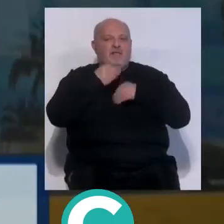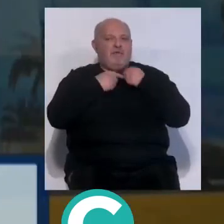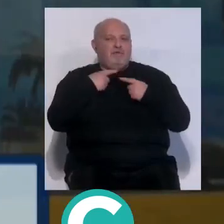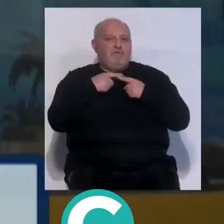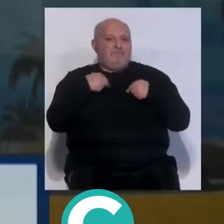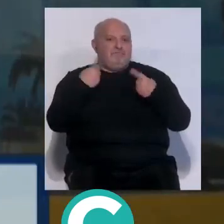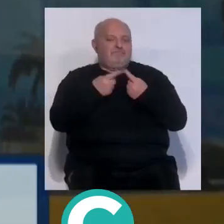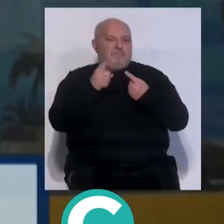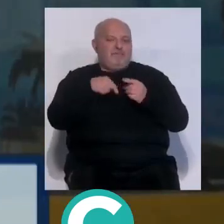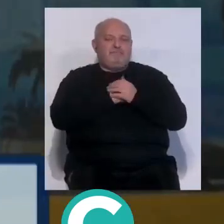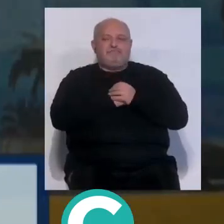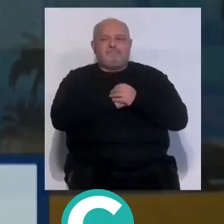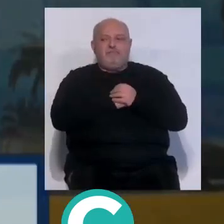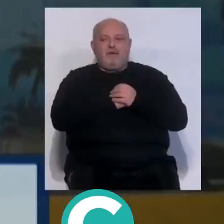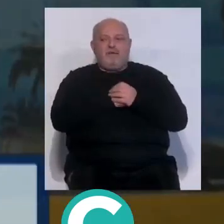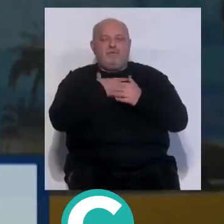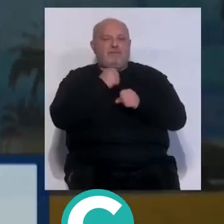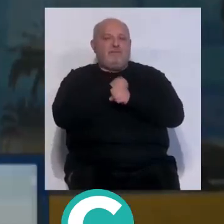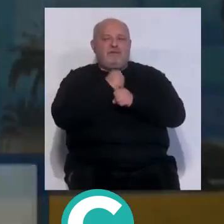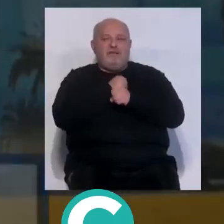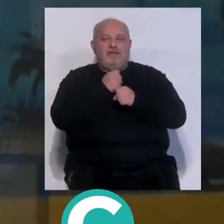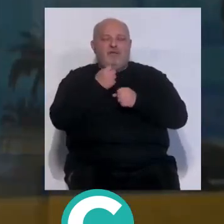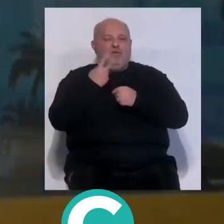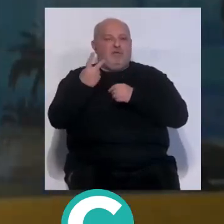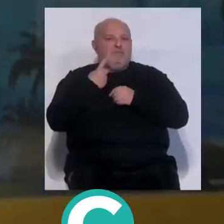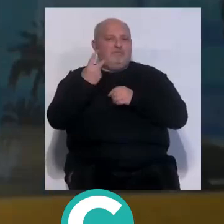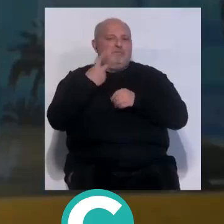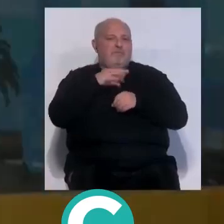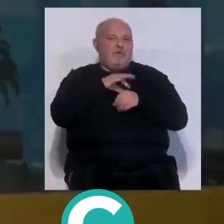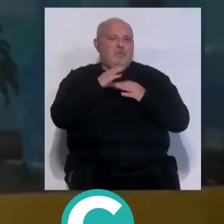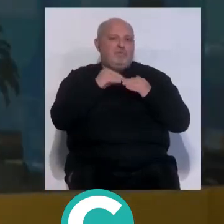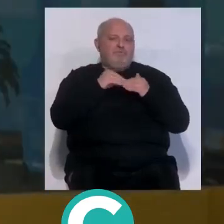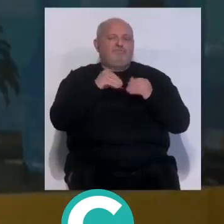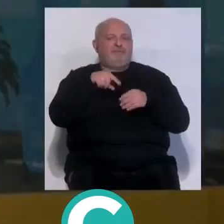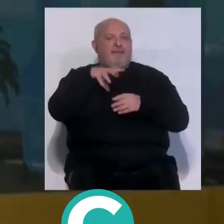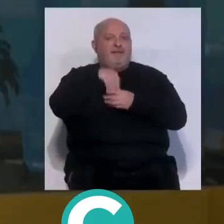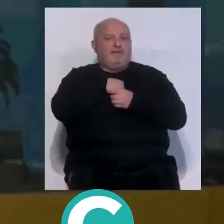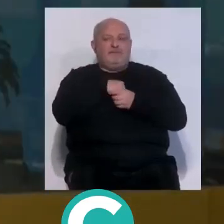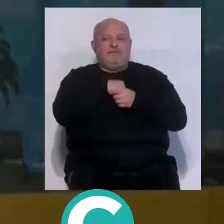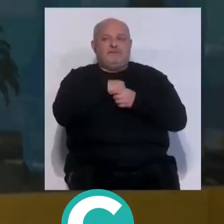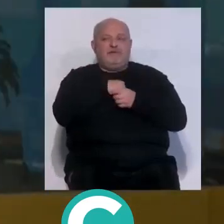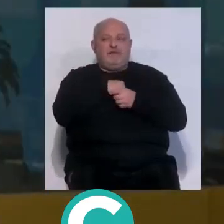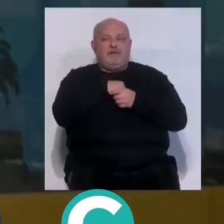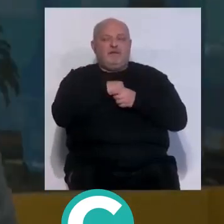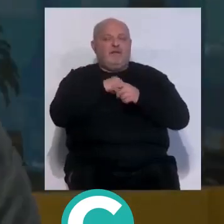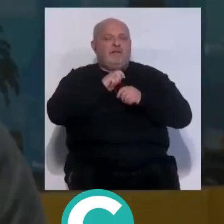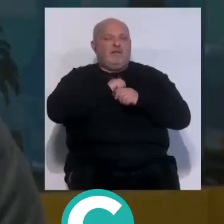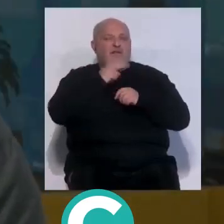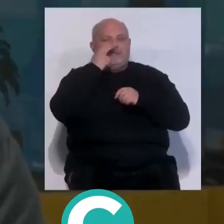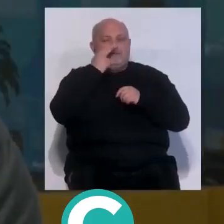hacemos. Y poder trabajar en conjunto, médicos y pacientes. Todo esto nos